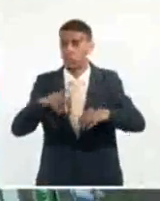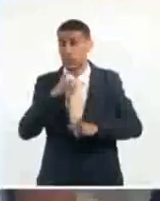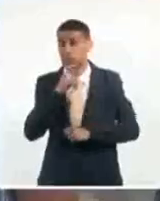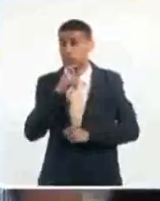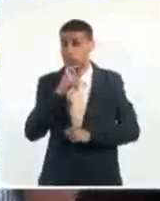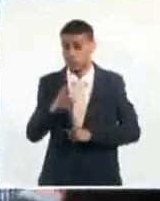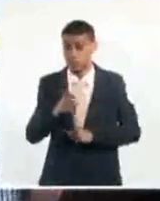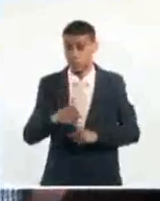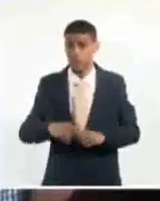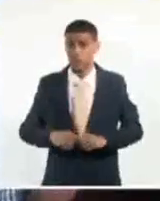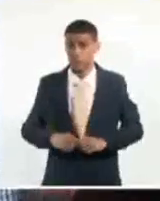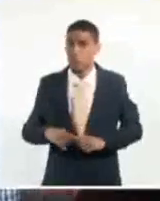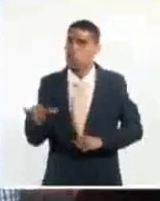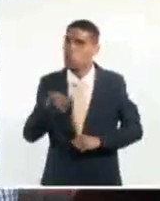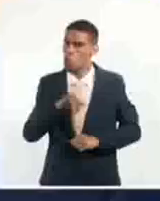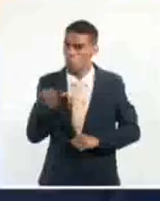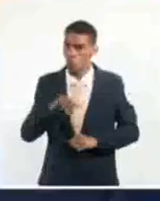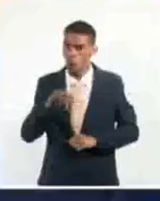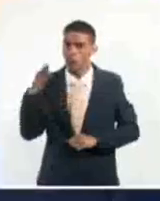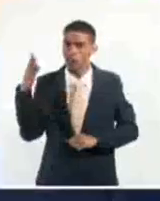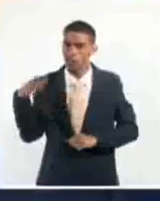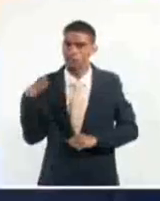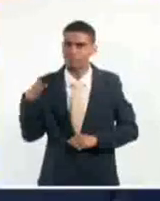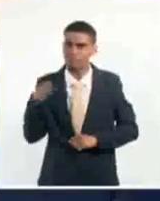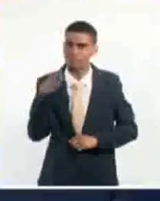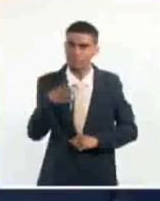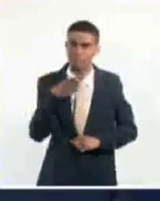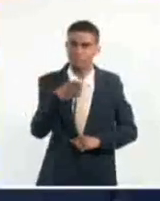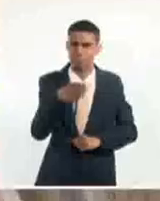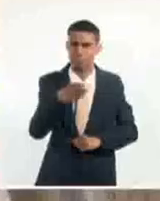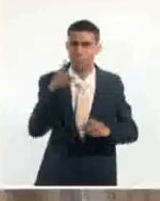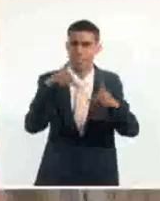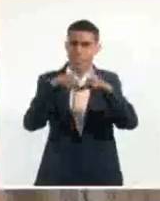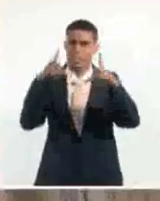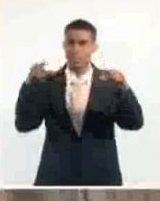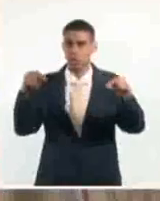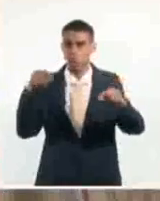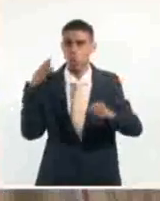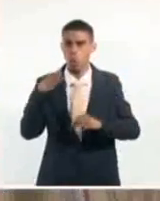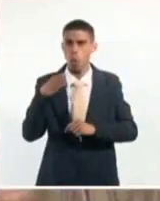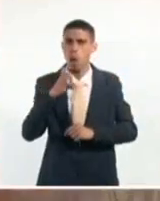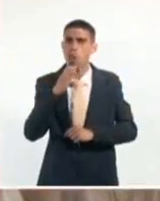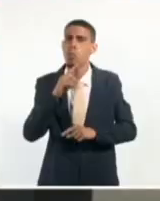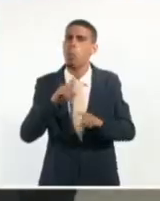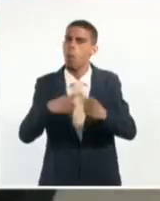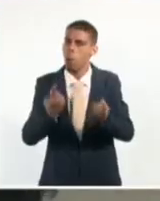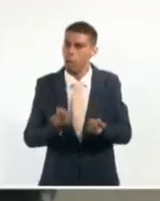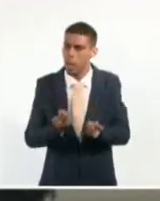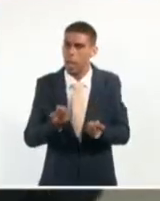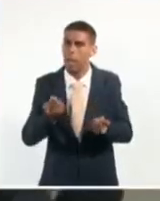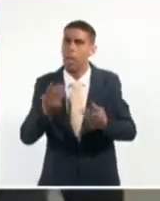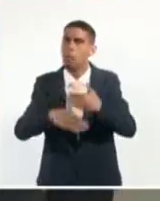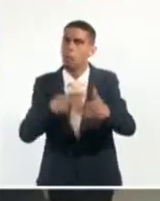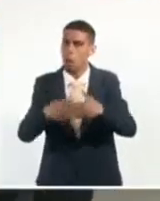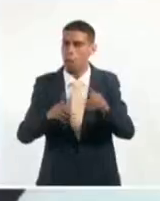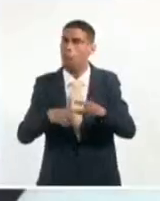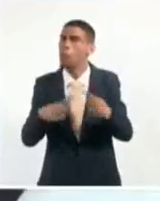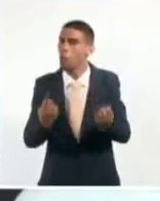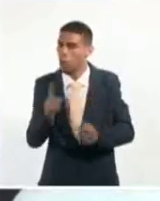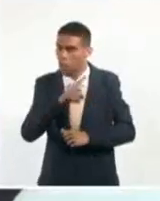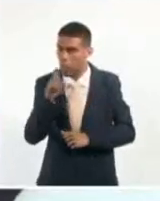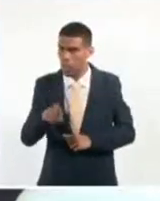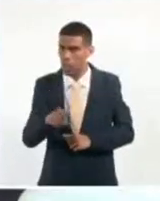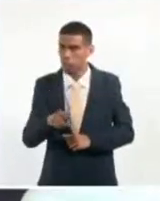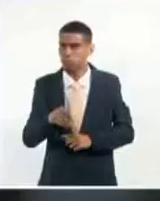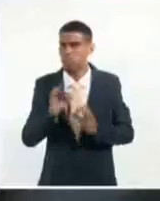escenario nacional, también se recorrió el país para explicar con sinceridad causas y perspectivas y aunar voluntades en la búsqueda